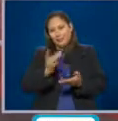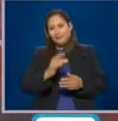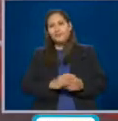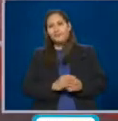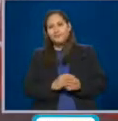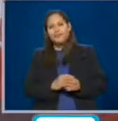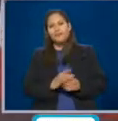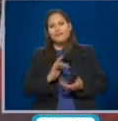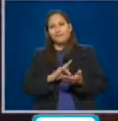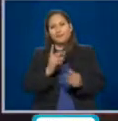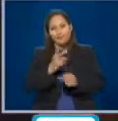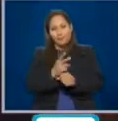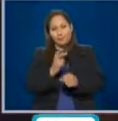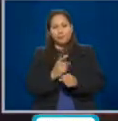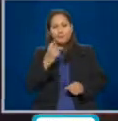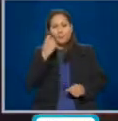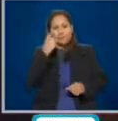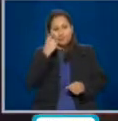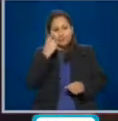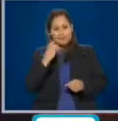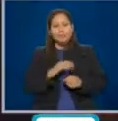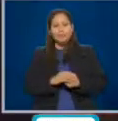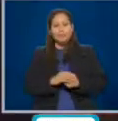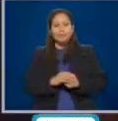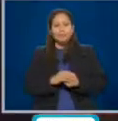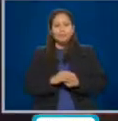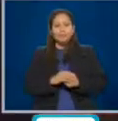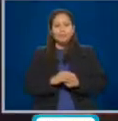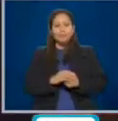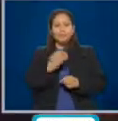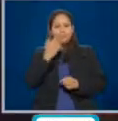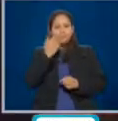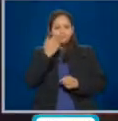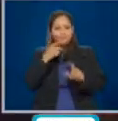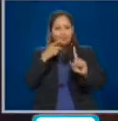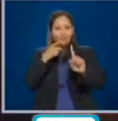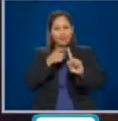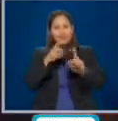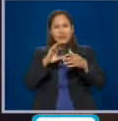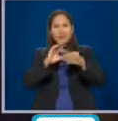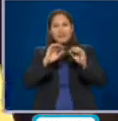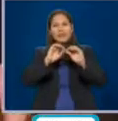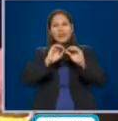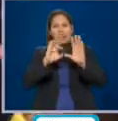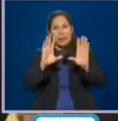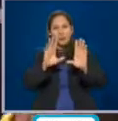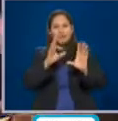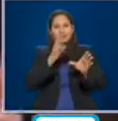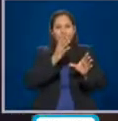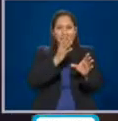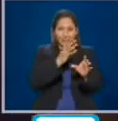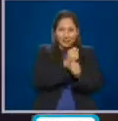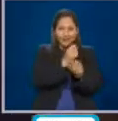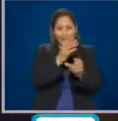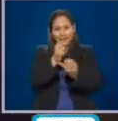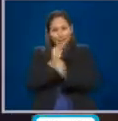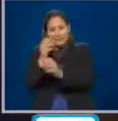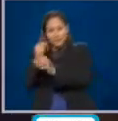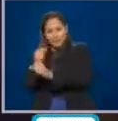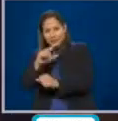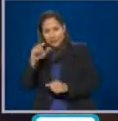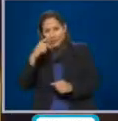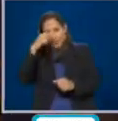Gracias por invitarme. Miren, quisiera ser como bien enfática primero en términos, ¿no? Sí, porque sí. si no nos confundimos. Sí.